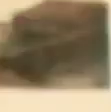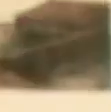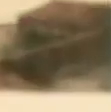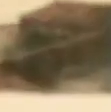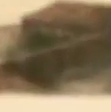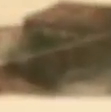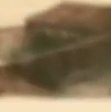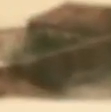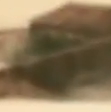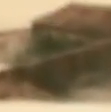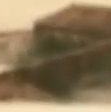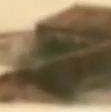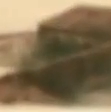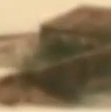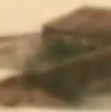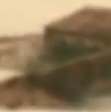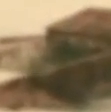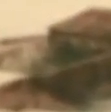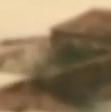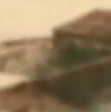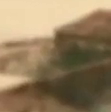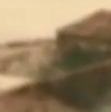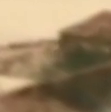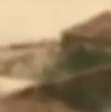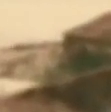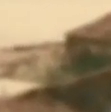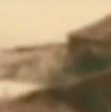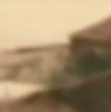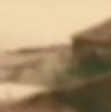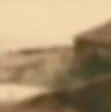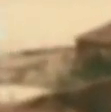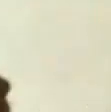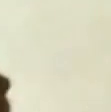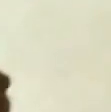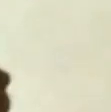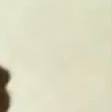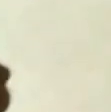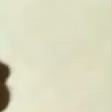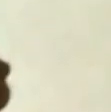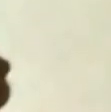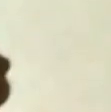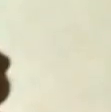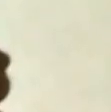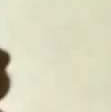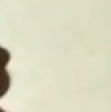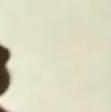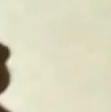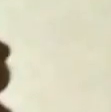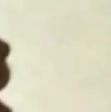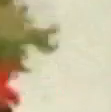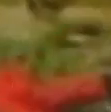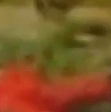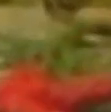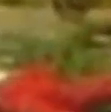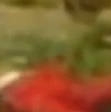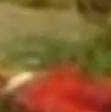este pronunciamiento de apoyo al proyecto bolivariano, recordamos al general Rafael Urdaneta